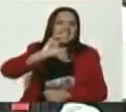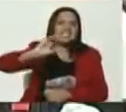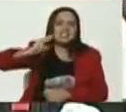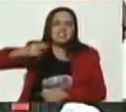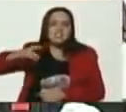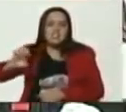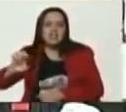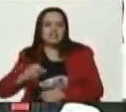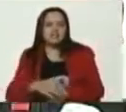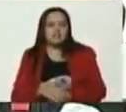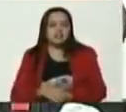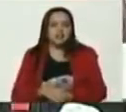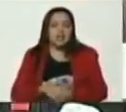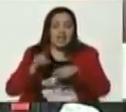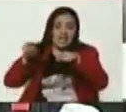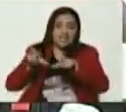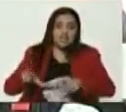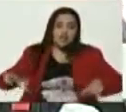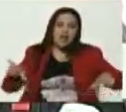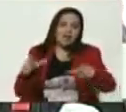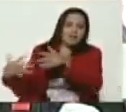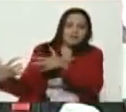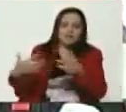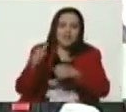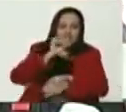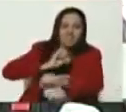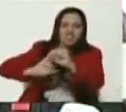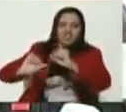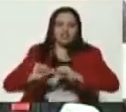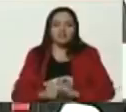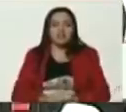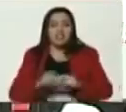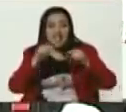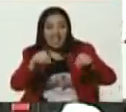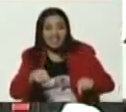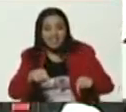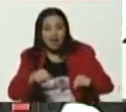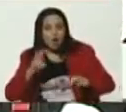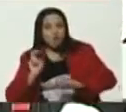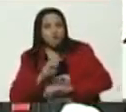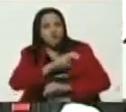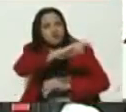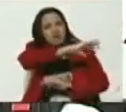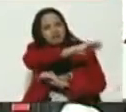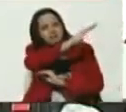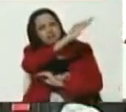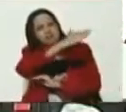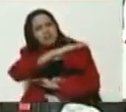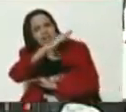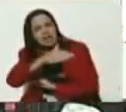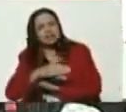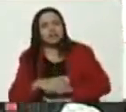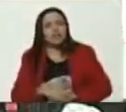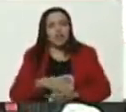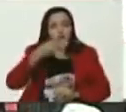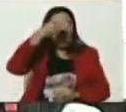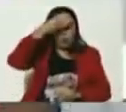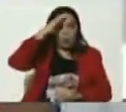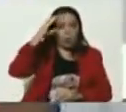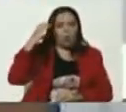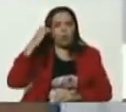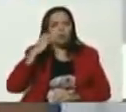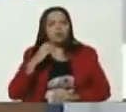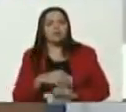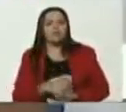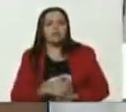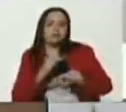el Moncada combatía. De allí a la Sierra Maestra, Cuba combate en heroica